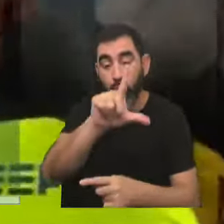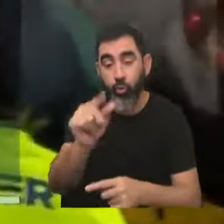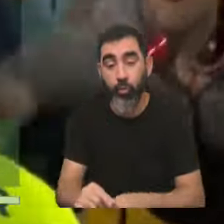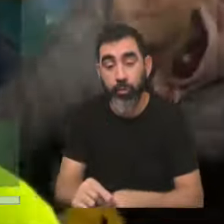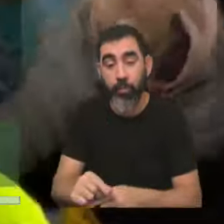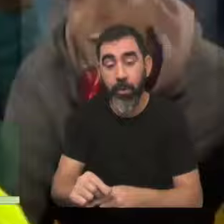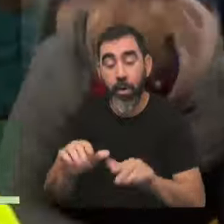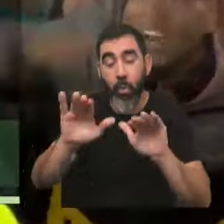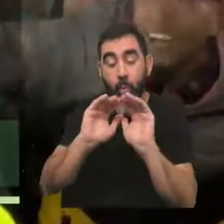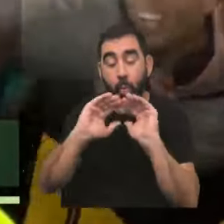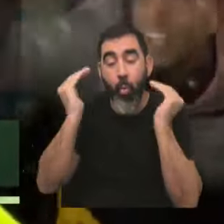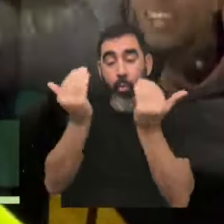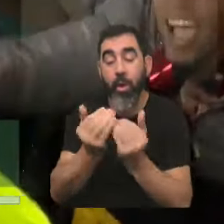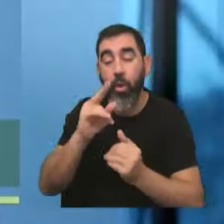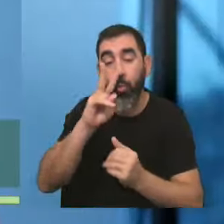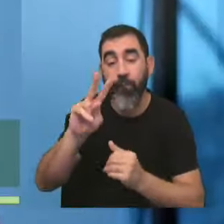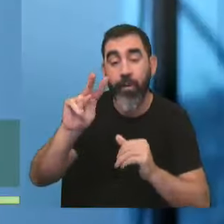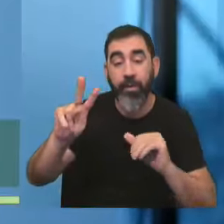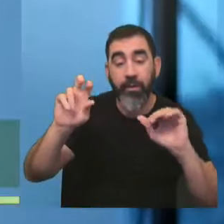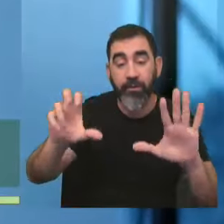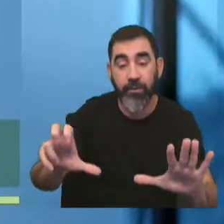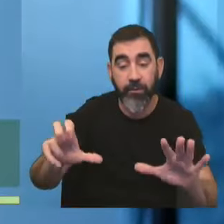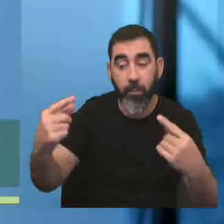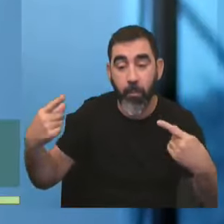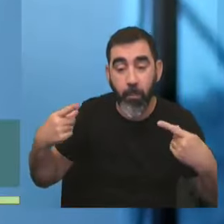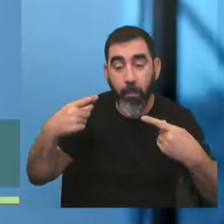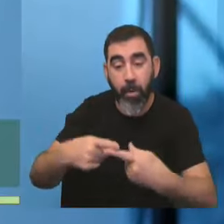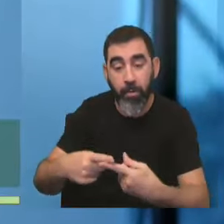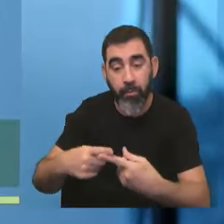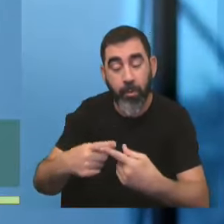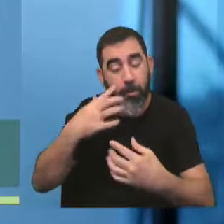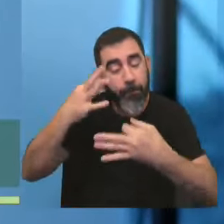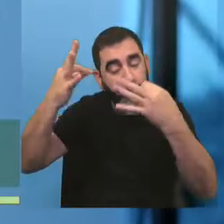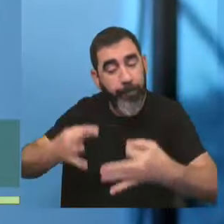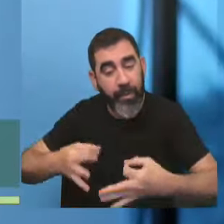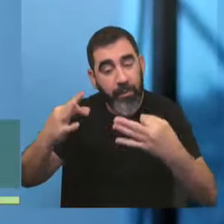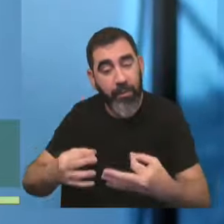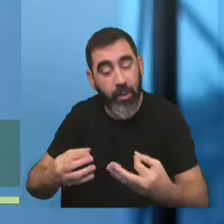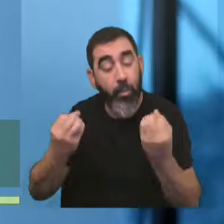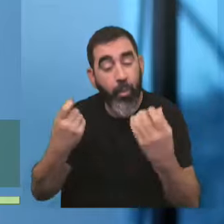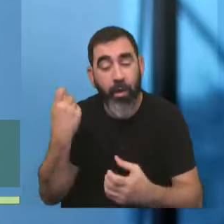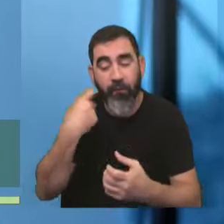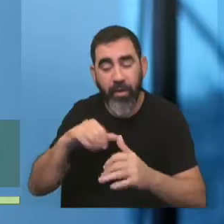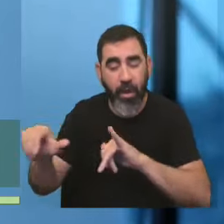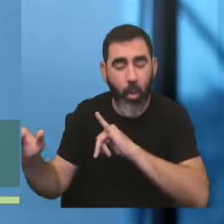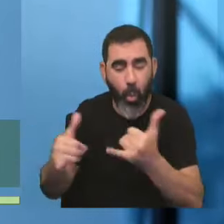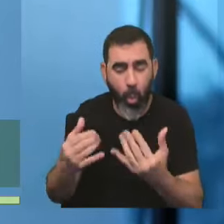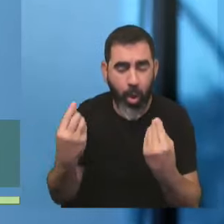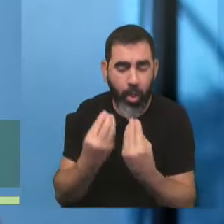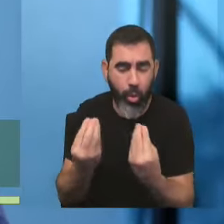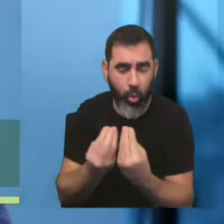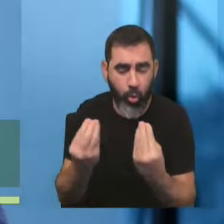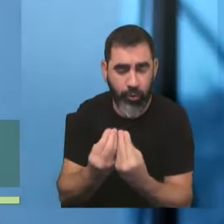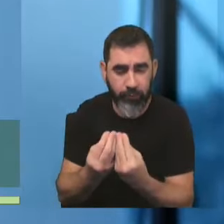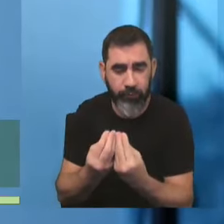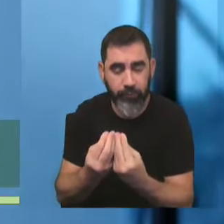rumbo a la copa del mundo 2026 y va a ser un encuentro más que especial por una cantidad de factores además de Las bajas que va